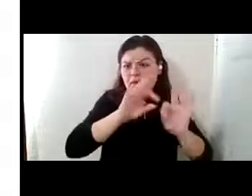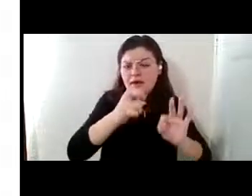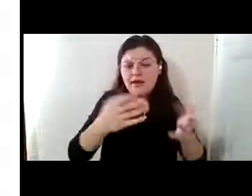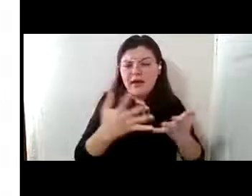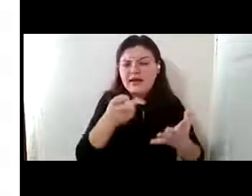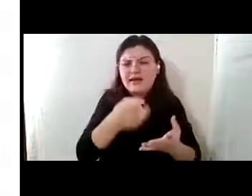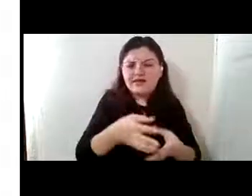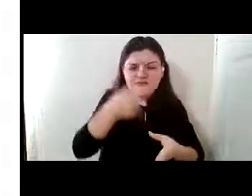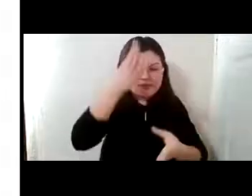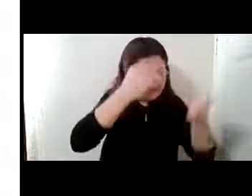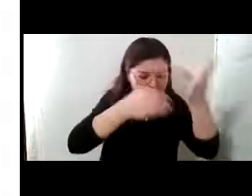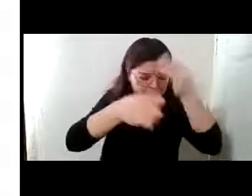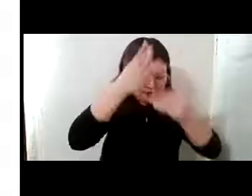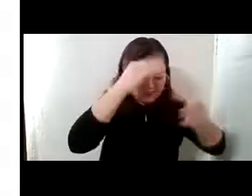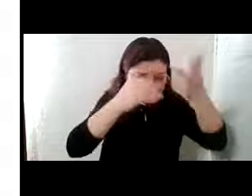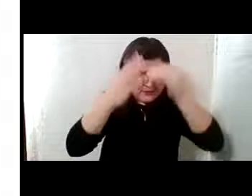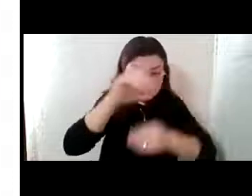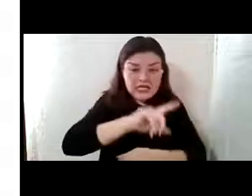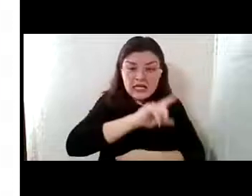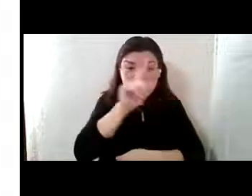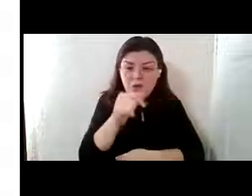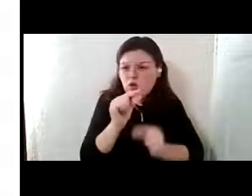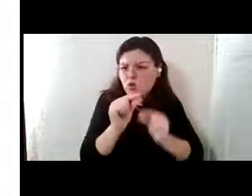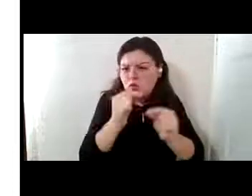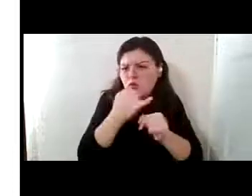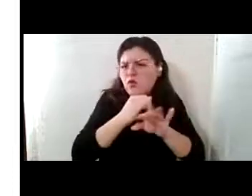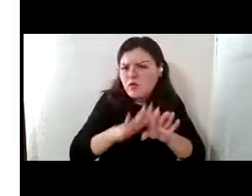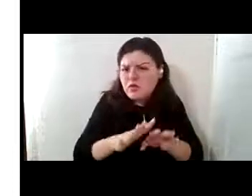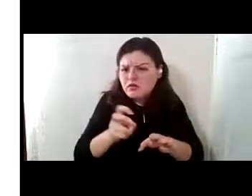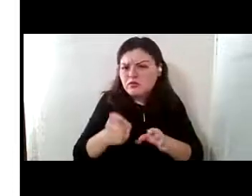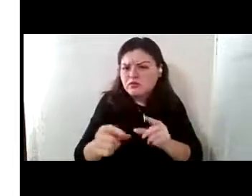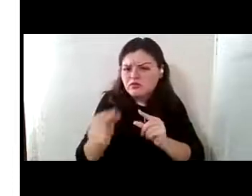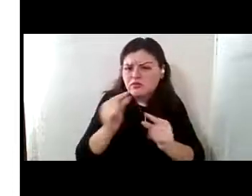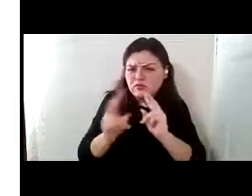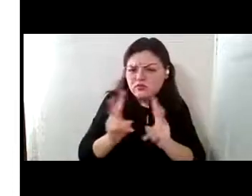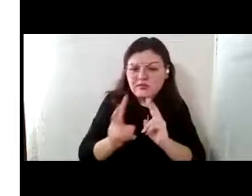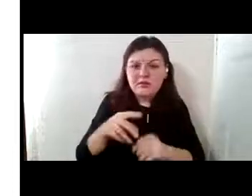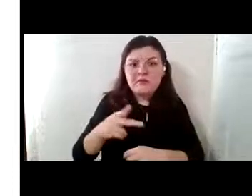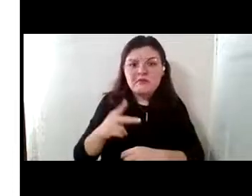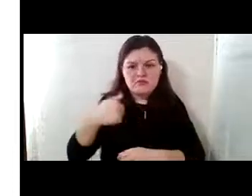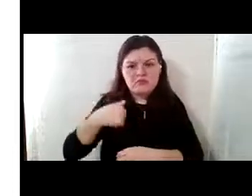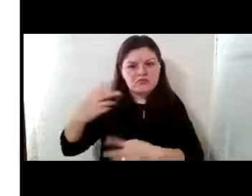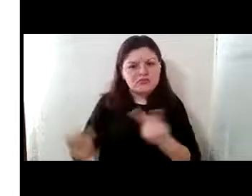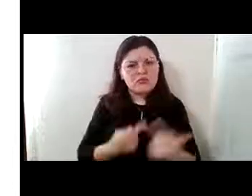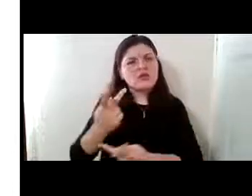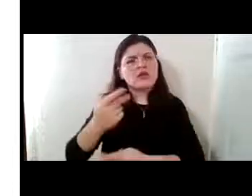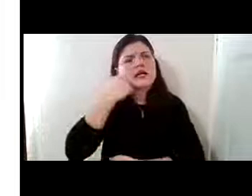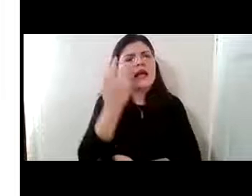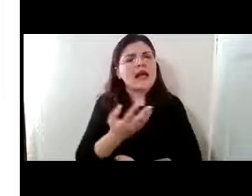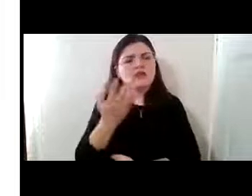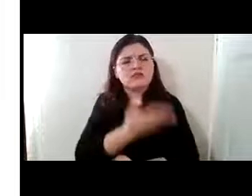mayoría es formación y luego un poco de información. Entonces, yo quiero preguntar aquí, ¿qué tanto